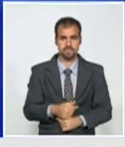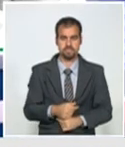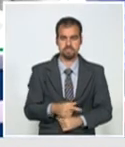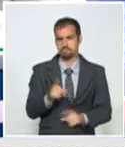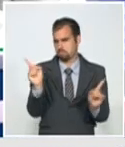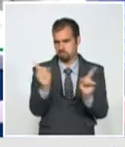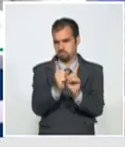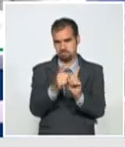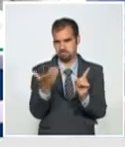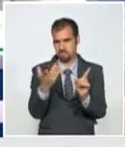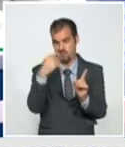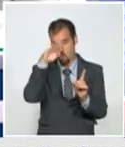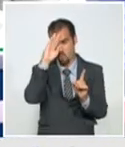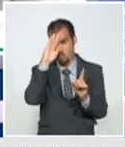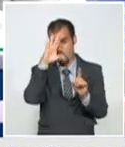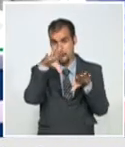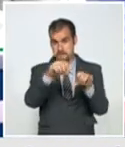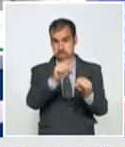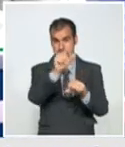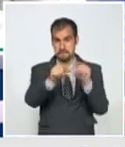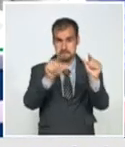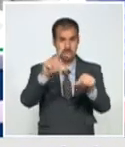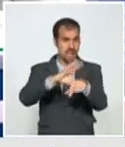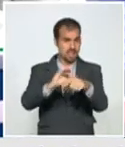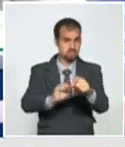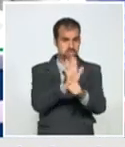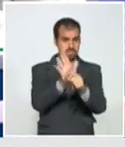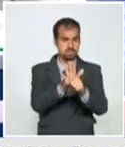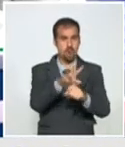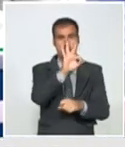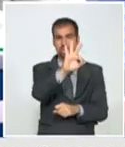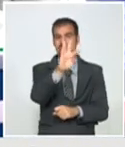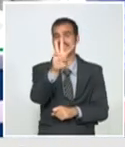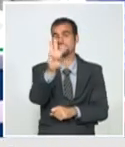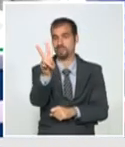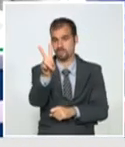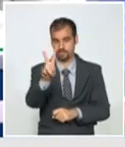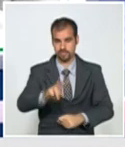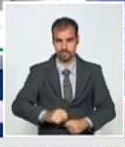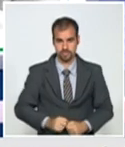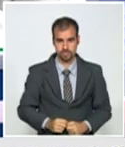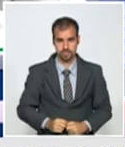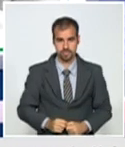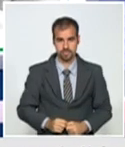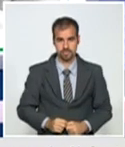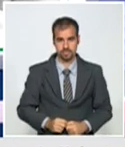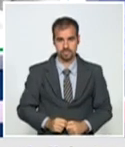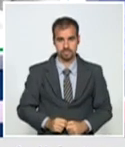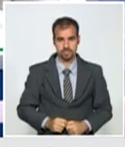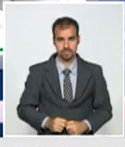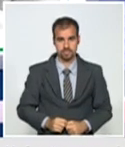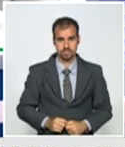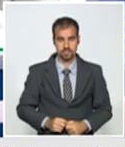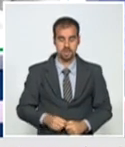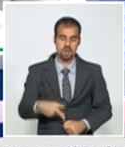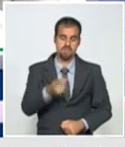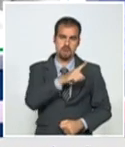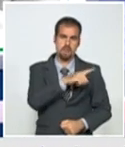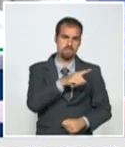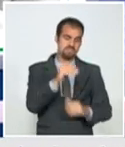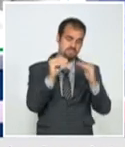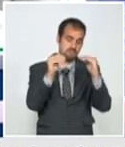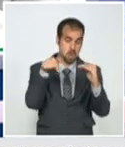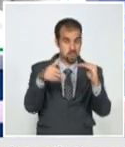país 832 casos positivos a la COVID-19, 16 más que el día de ayer. Se lamenta